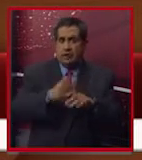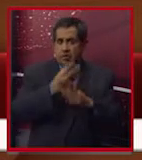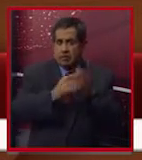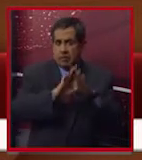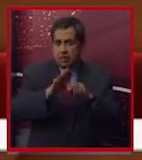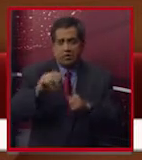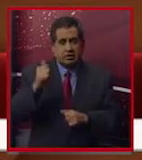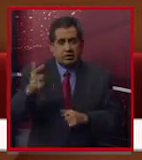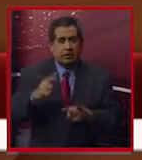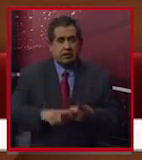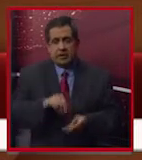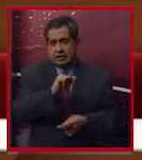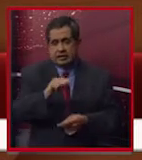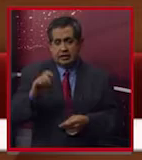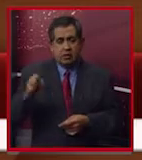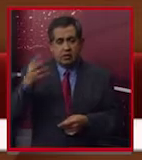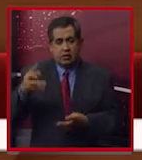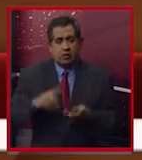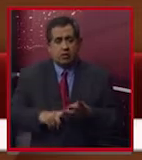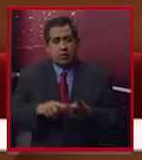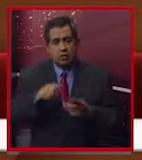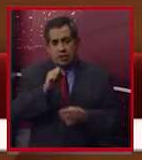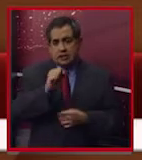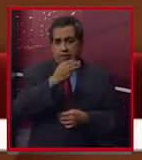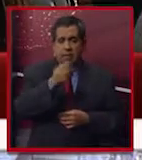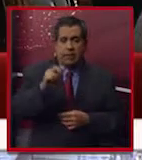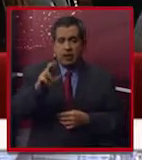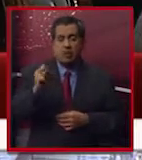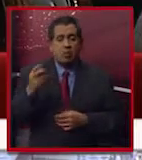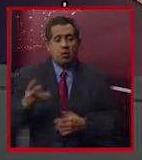7, el ISSSTE 4 y la Secretaría de Marina con 4.